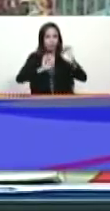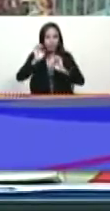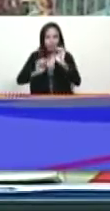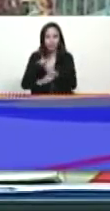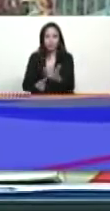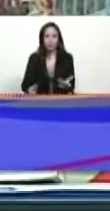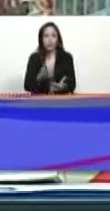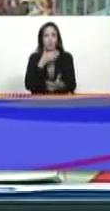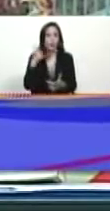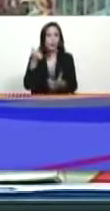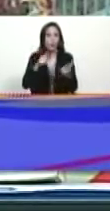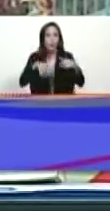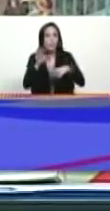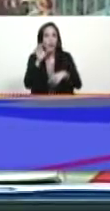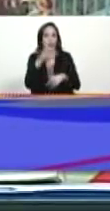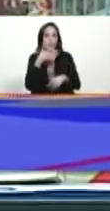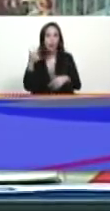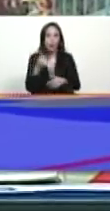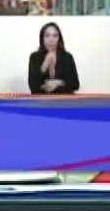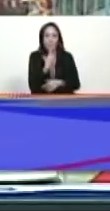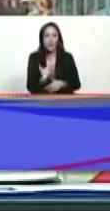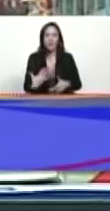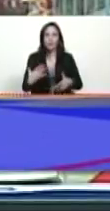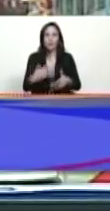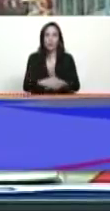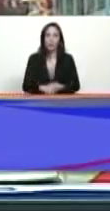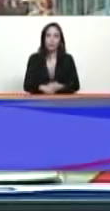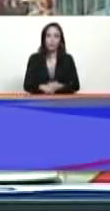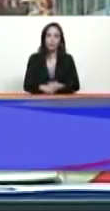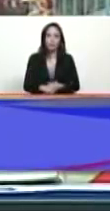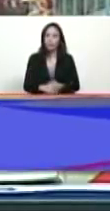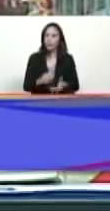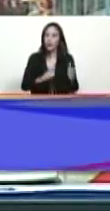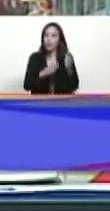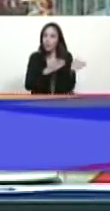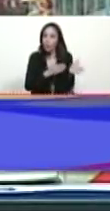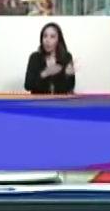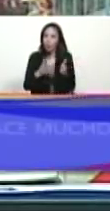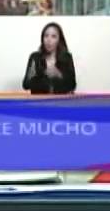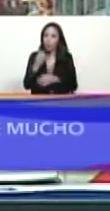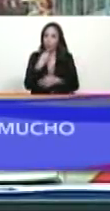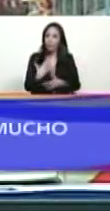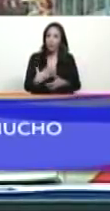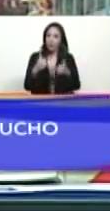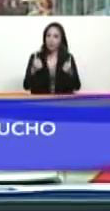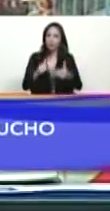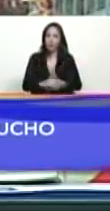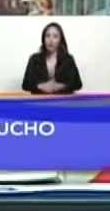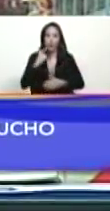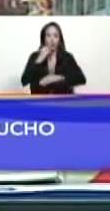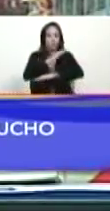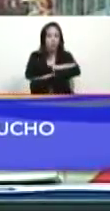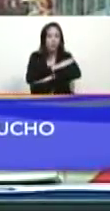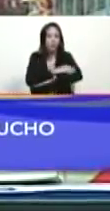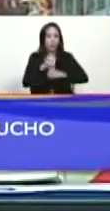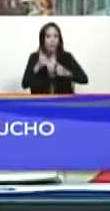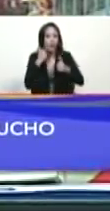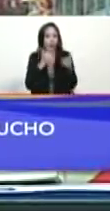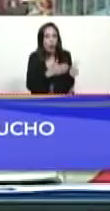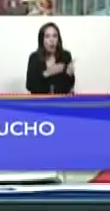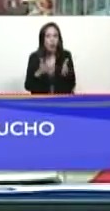para que tengamos un país bello, un país bien organizado, con gran disciplina, con buen